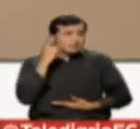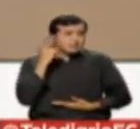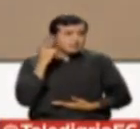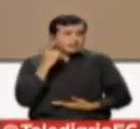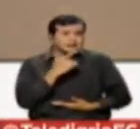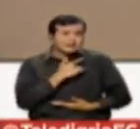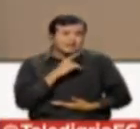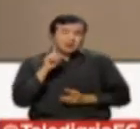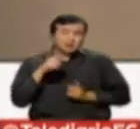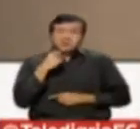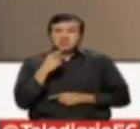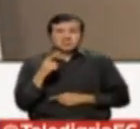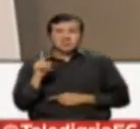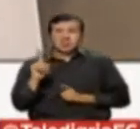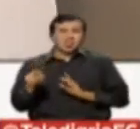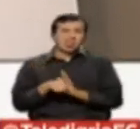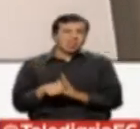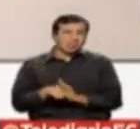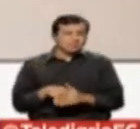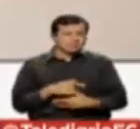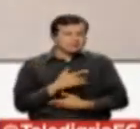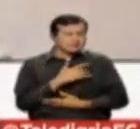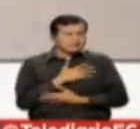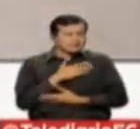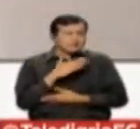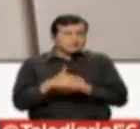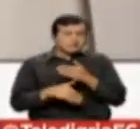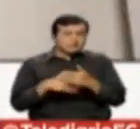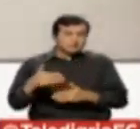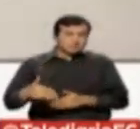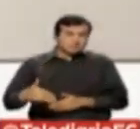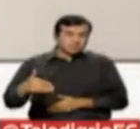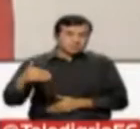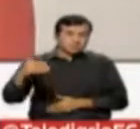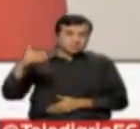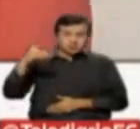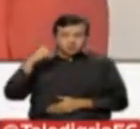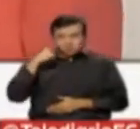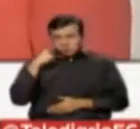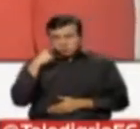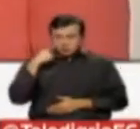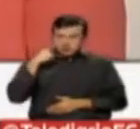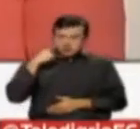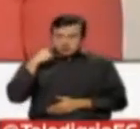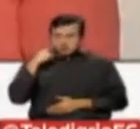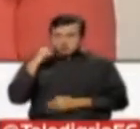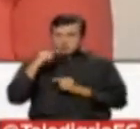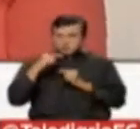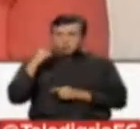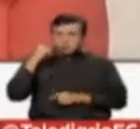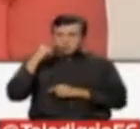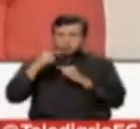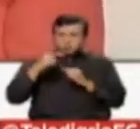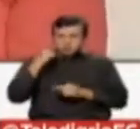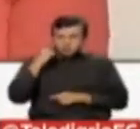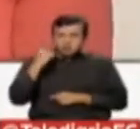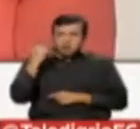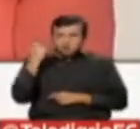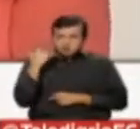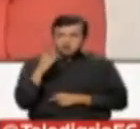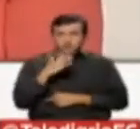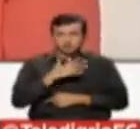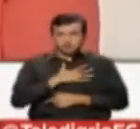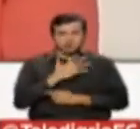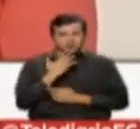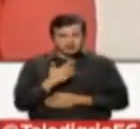muy alentadores entonces a medida que pasa el tiempo nosotros vamos probando y arriesgándonos con ellos y hemos llegado yo he